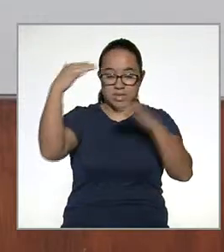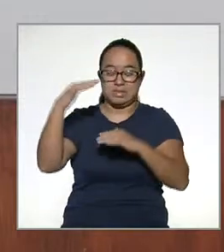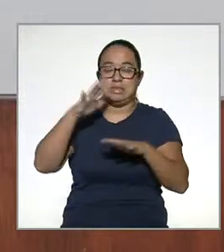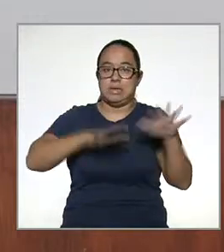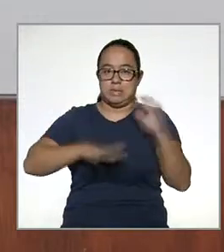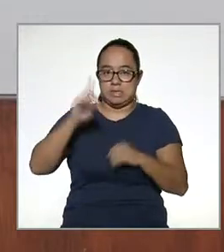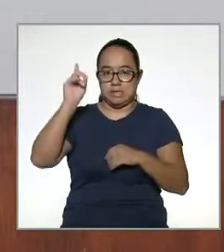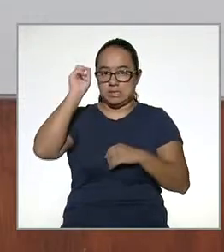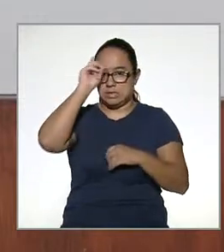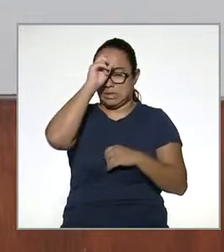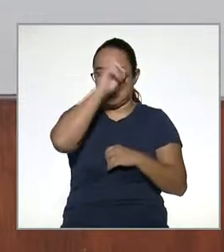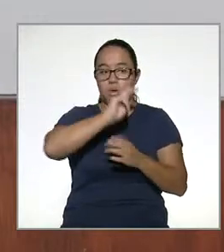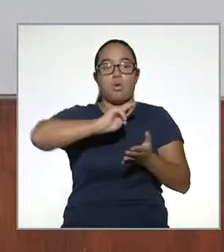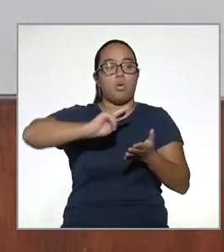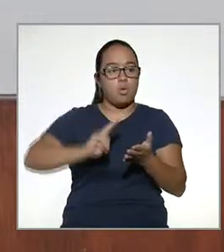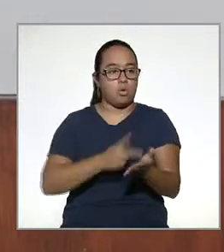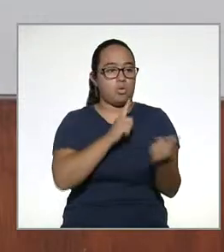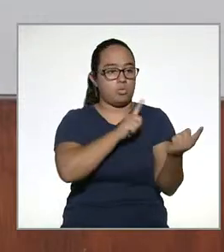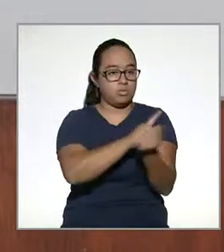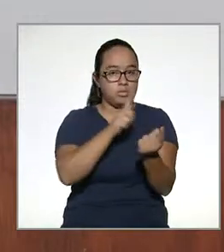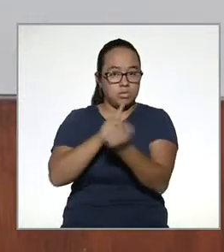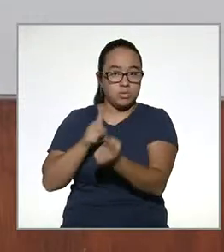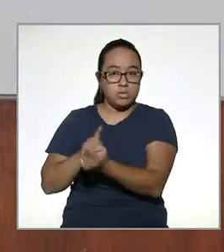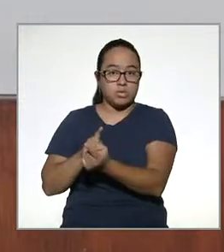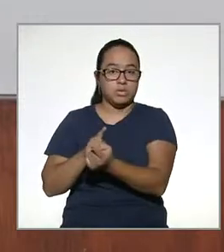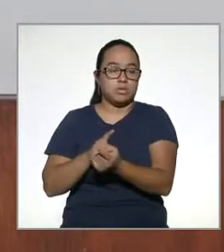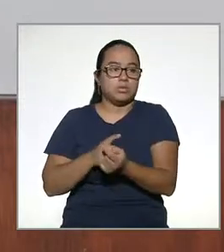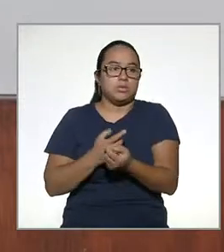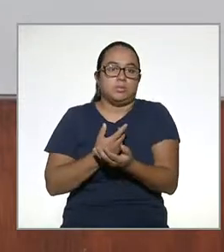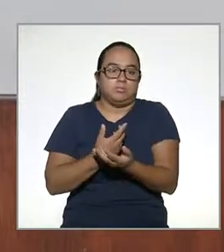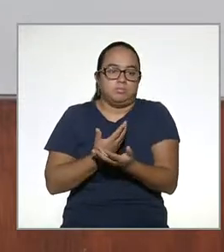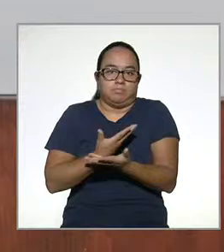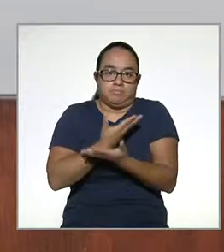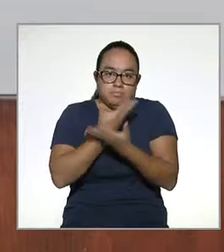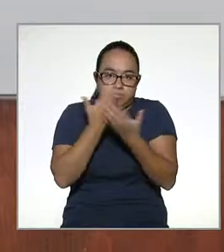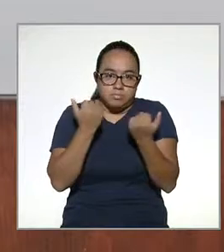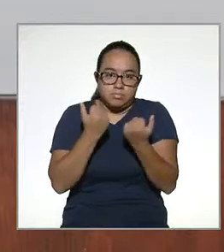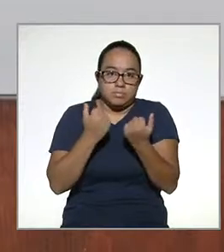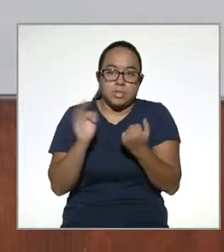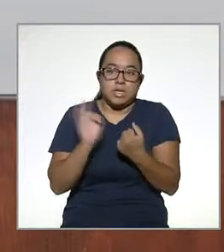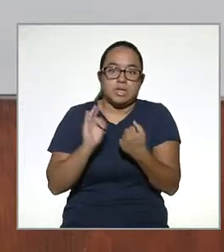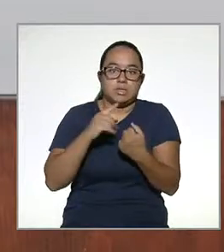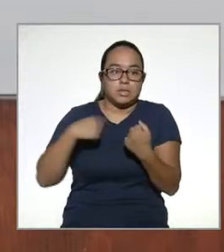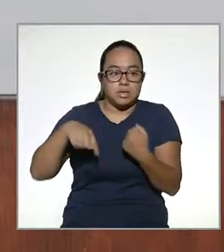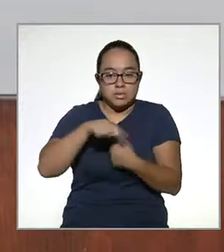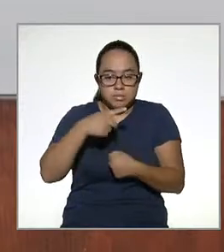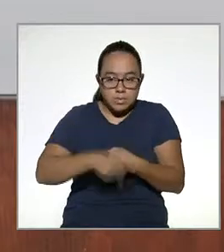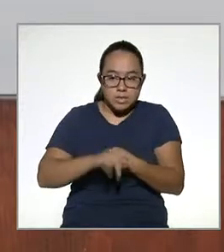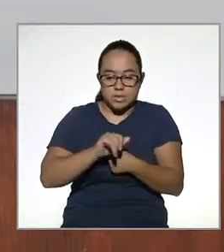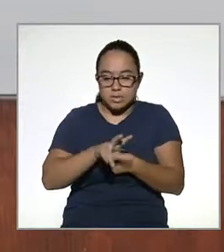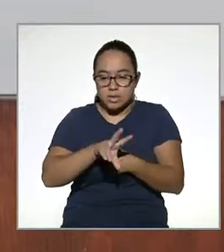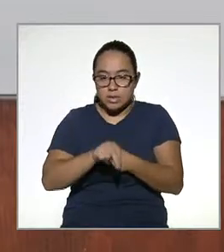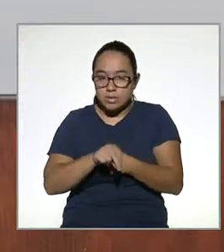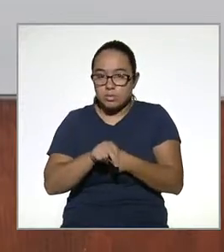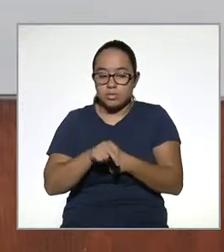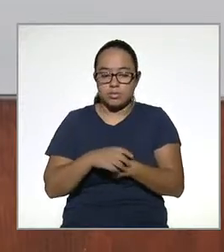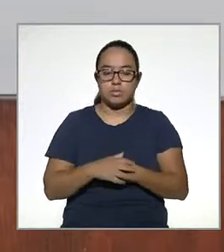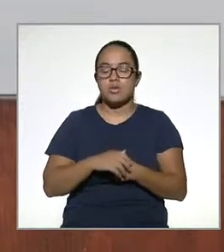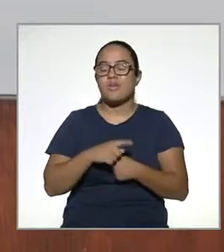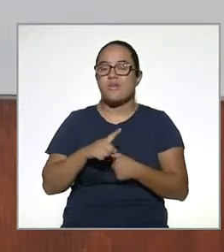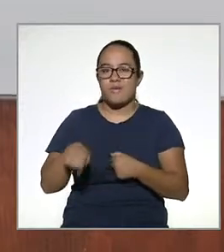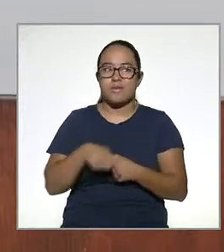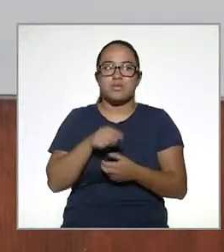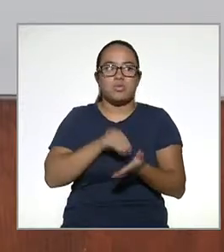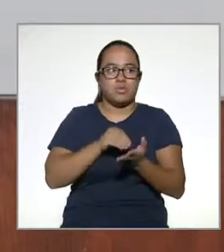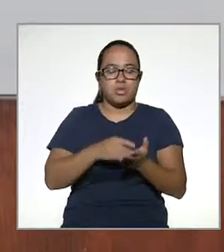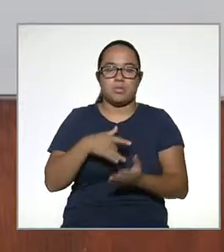costando trabajo volver a socializar. No sabemos si estamos en riesgo o no estamos en riesgo. Como que todavía tenemos